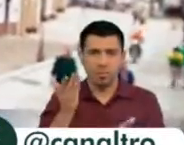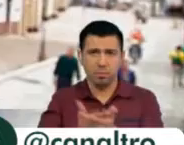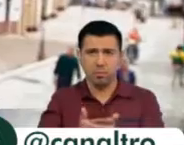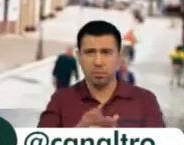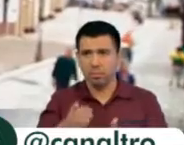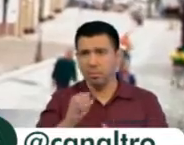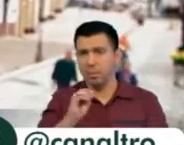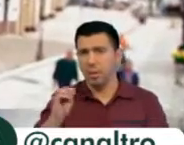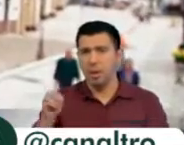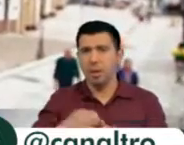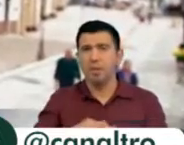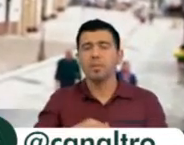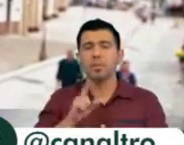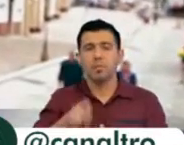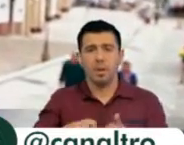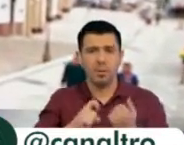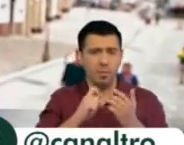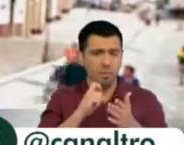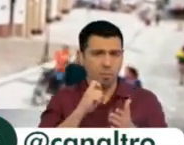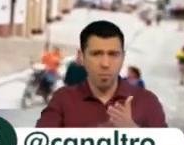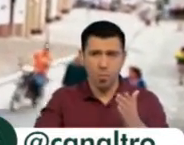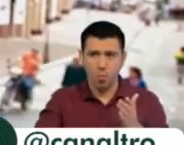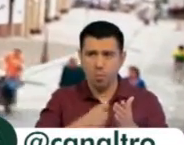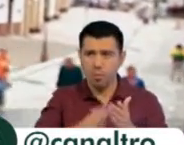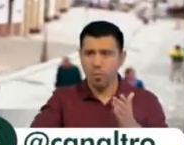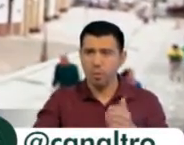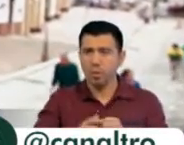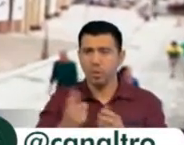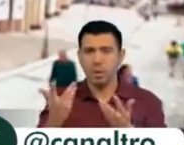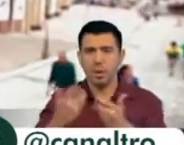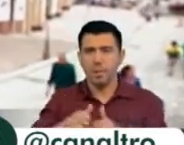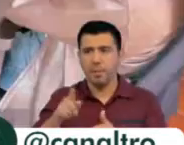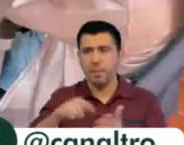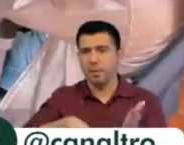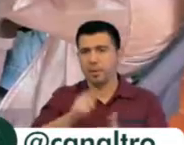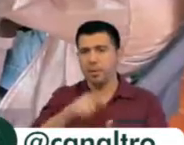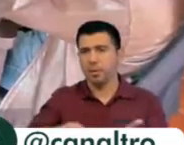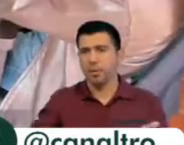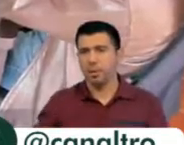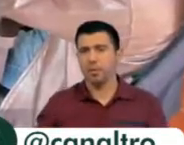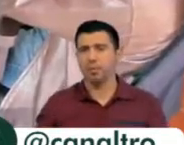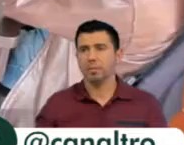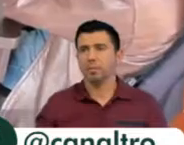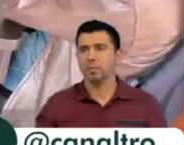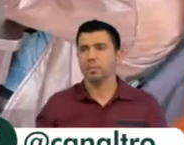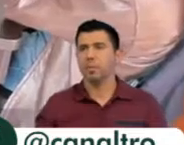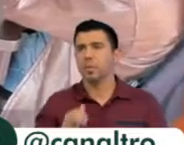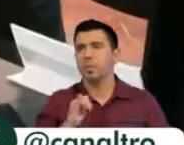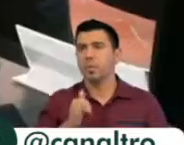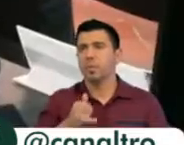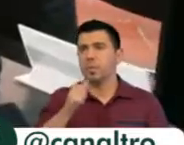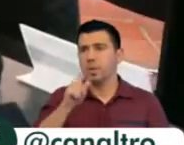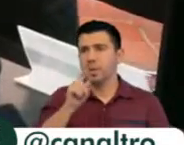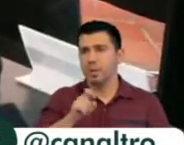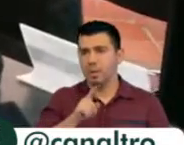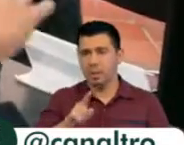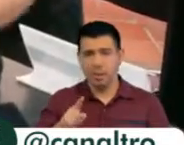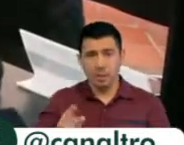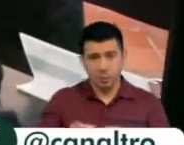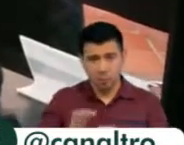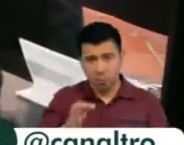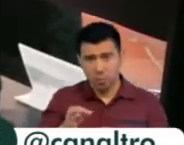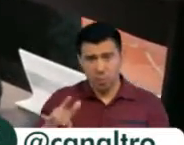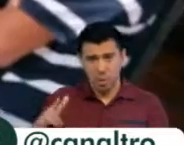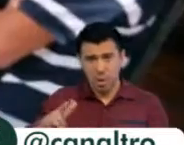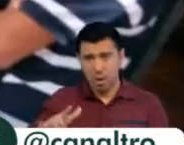se apliquen las multas correspondientes al contrato. El jueves 16, en el municipio de California, el